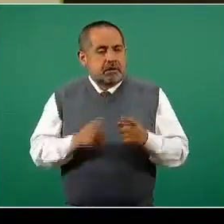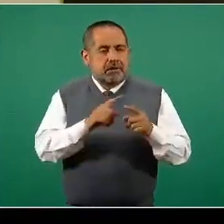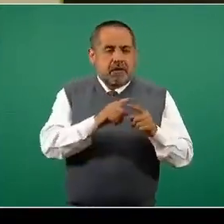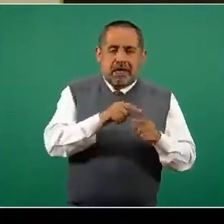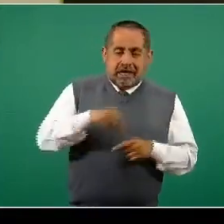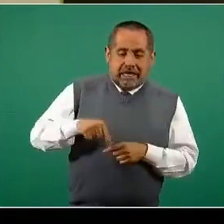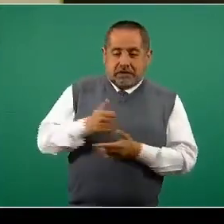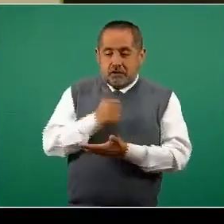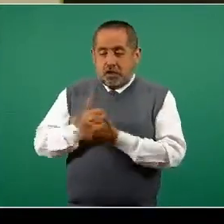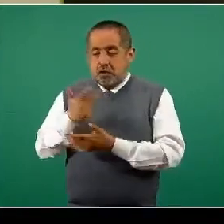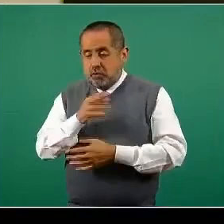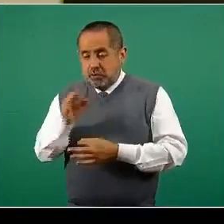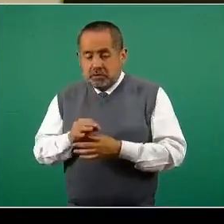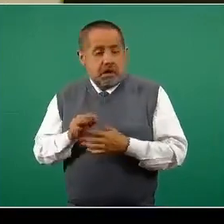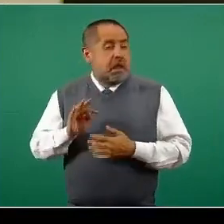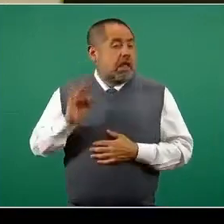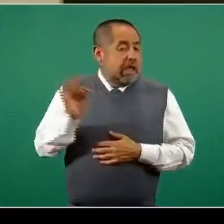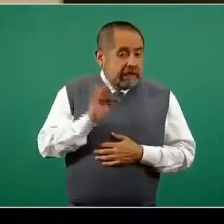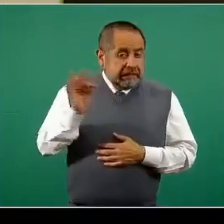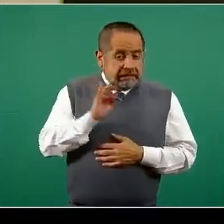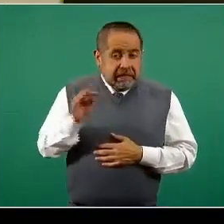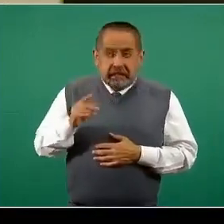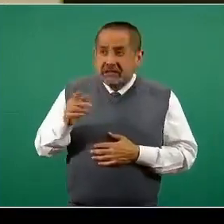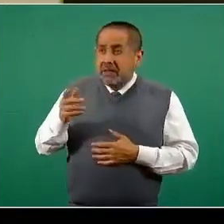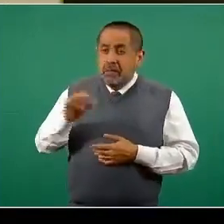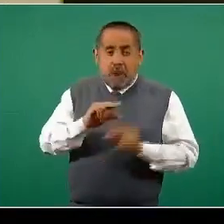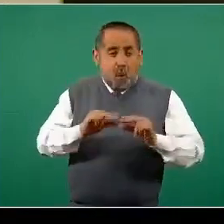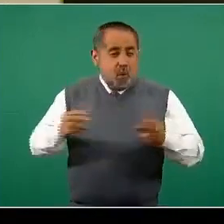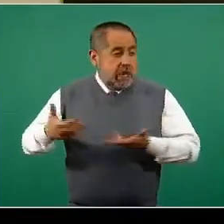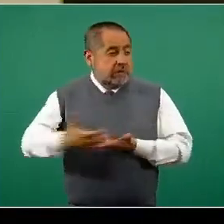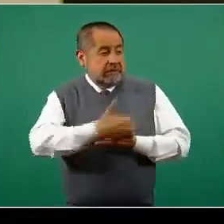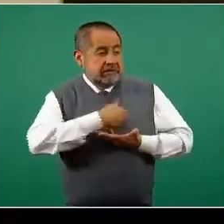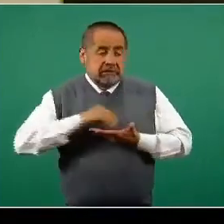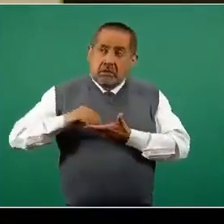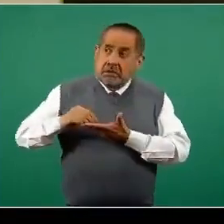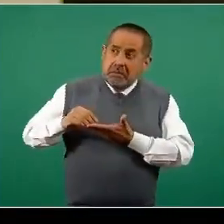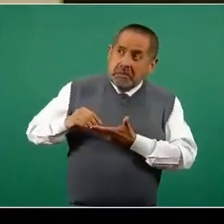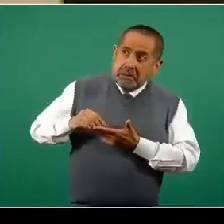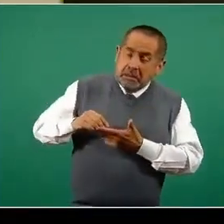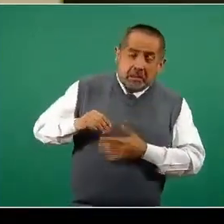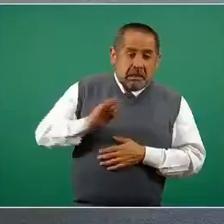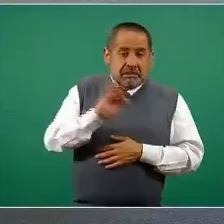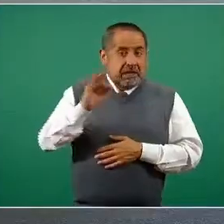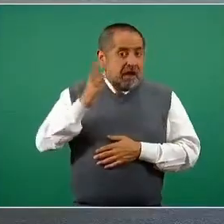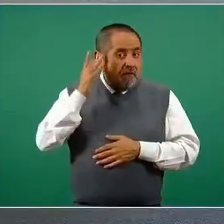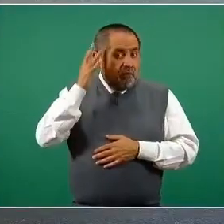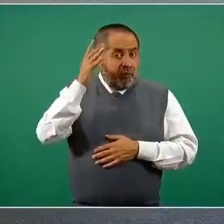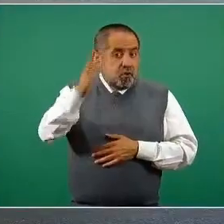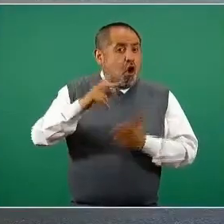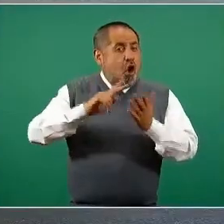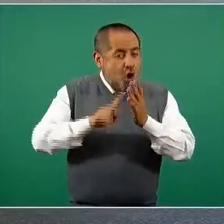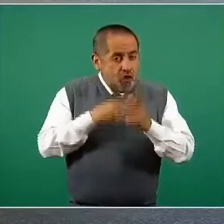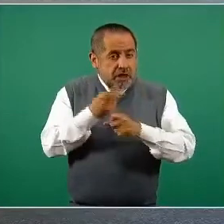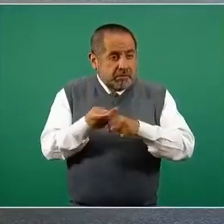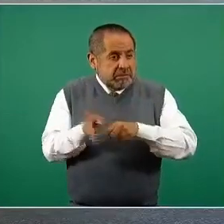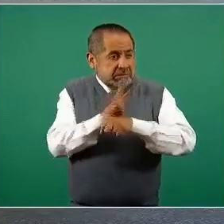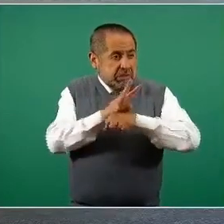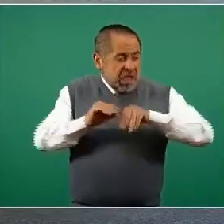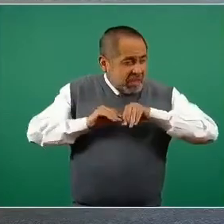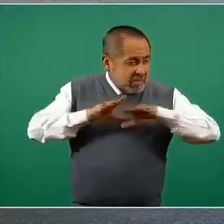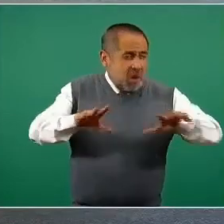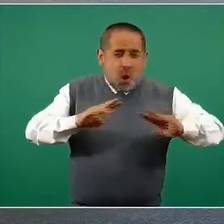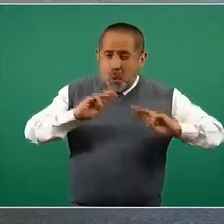Podríamos, si no se resuelve el problema de acaparamiento, esperar una nueva oleada de la pandemia a nivel